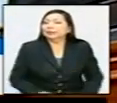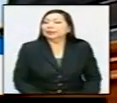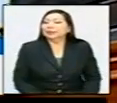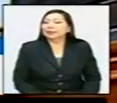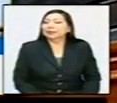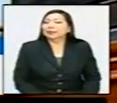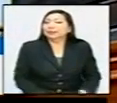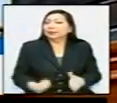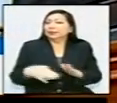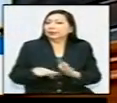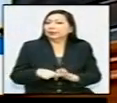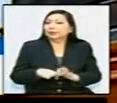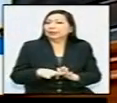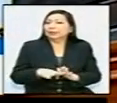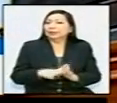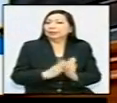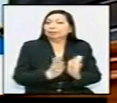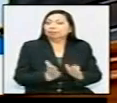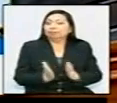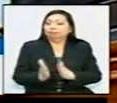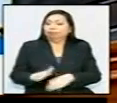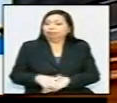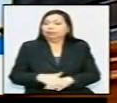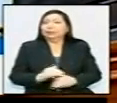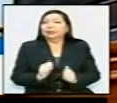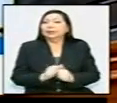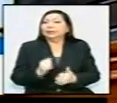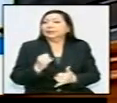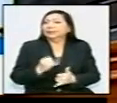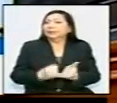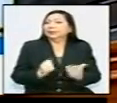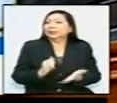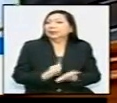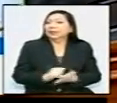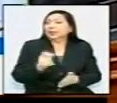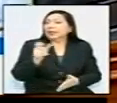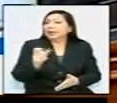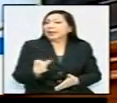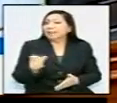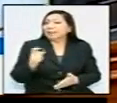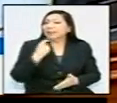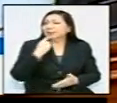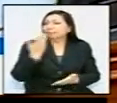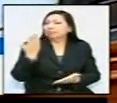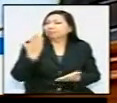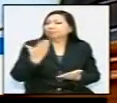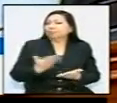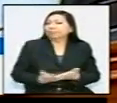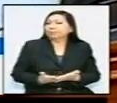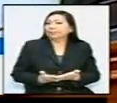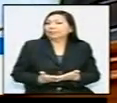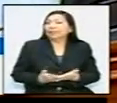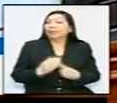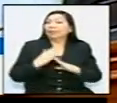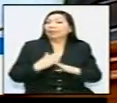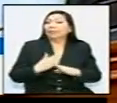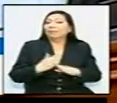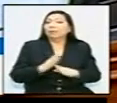procedimientos, incluidos los administrativos, a fin de que las personas estén en condiciones de